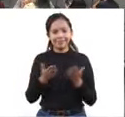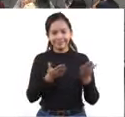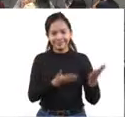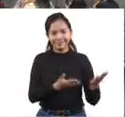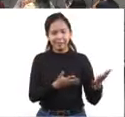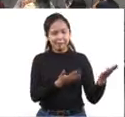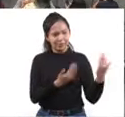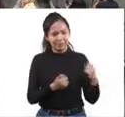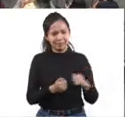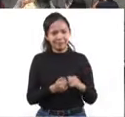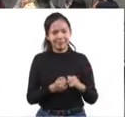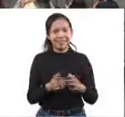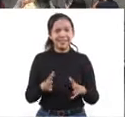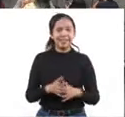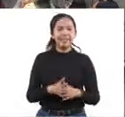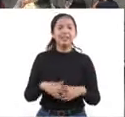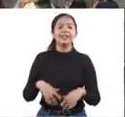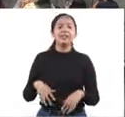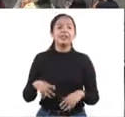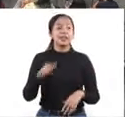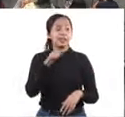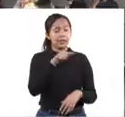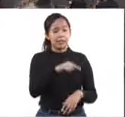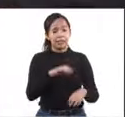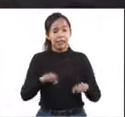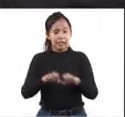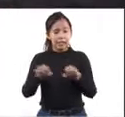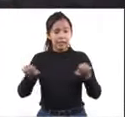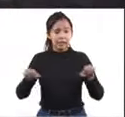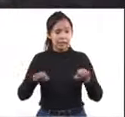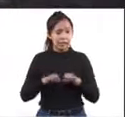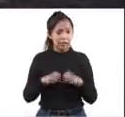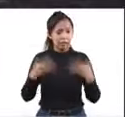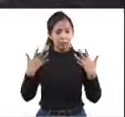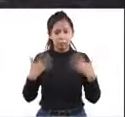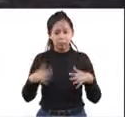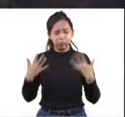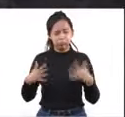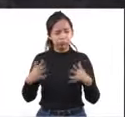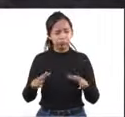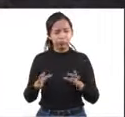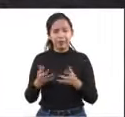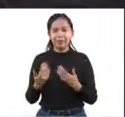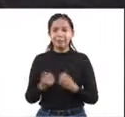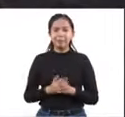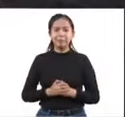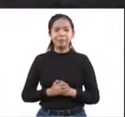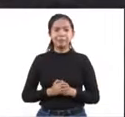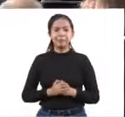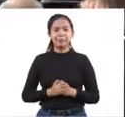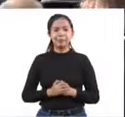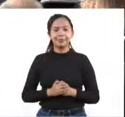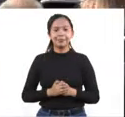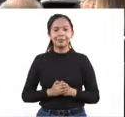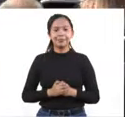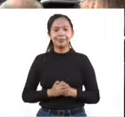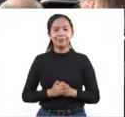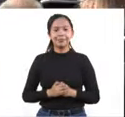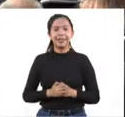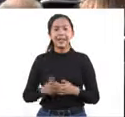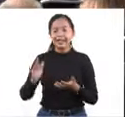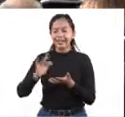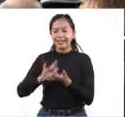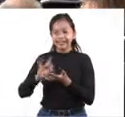su equipo ha sido maravilloso. Dale su... Por favor, venga con nosotros.